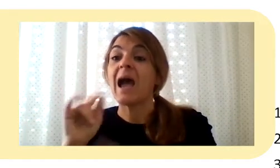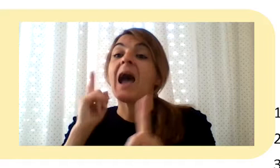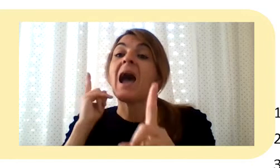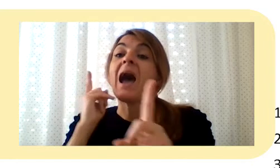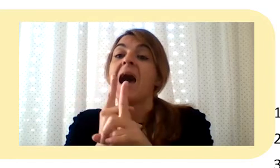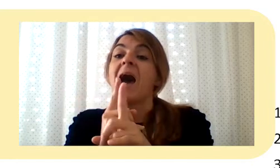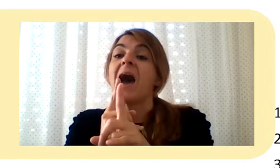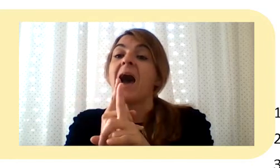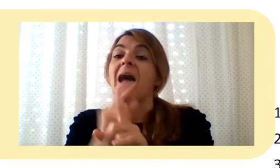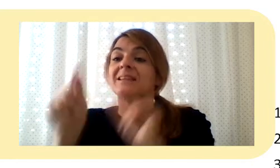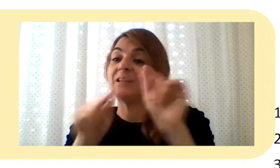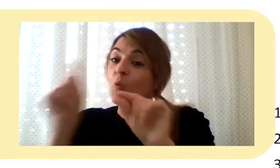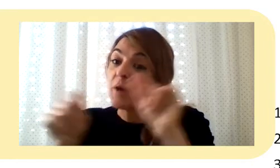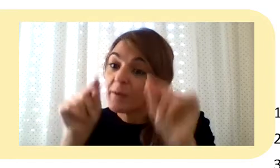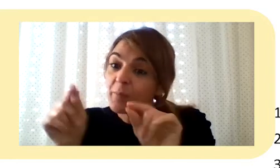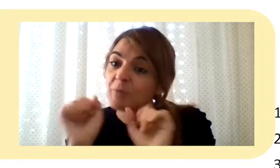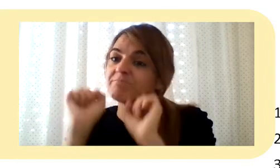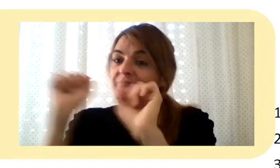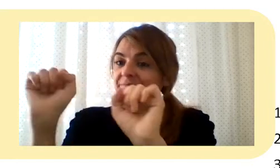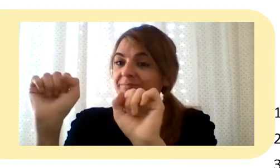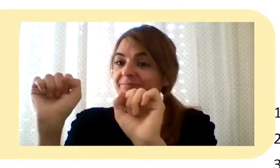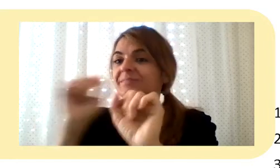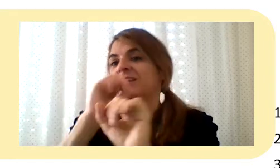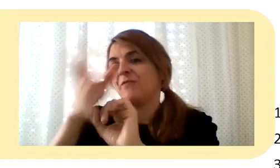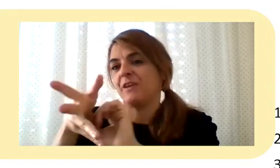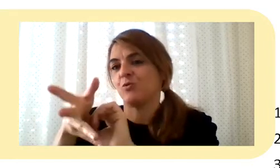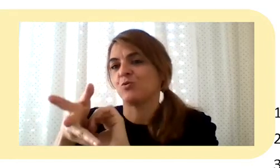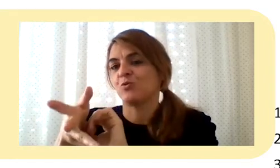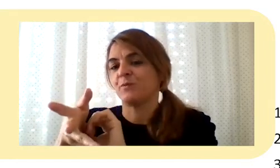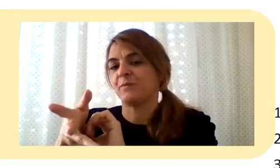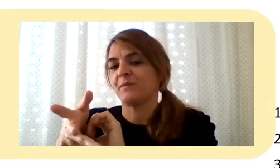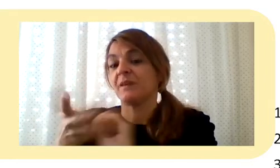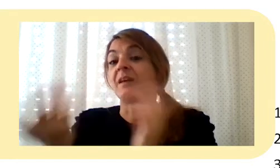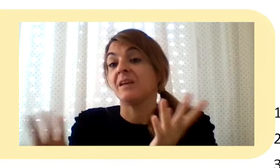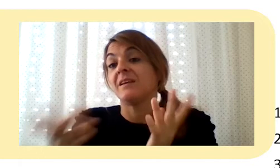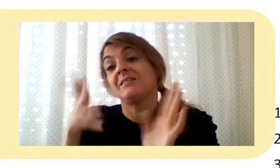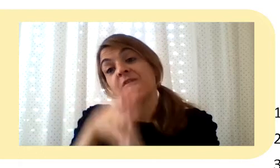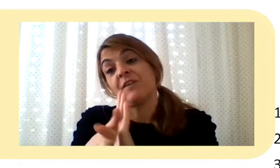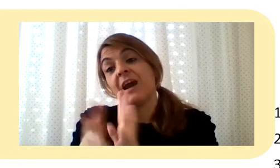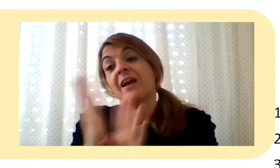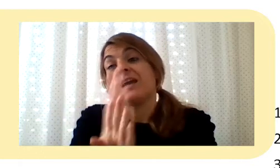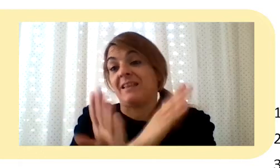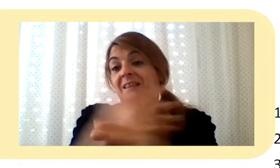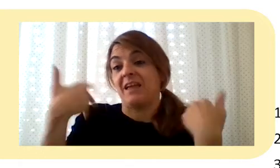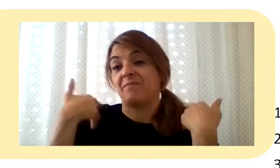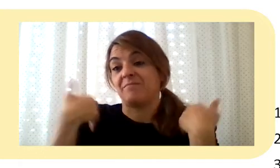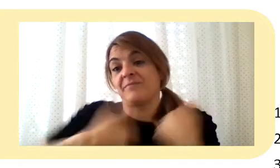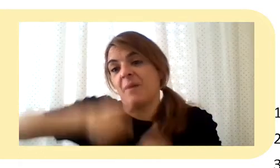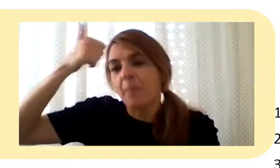IgG frente al SARS-CoV-2, frente al virus. Es decir, que lo ha padecido más mujeres que hombres.